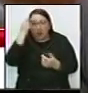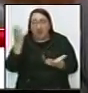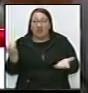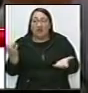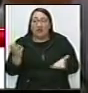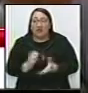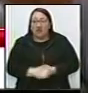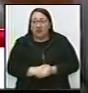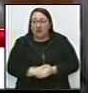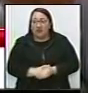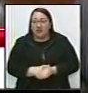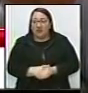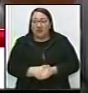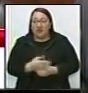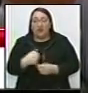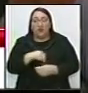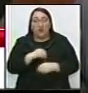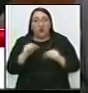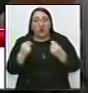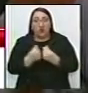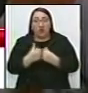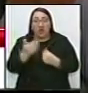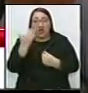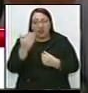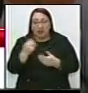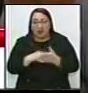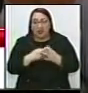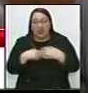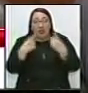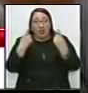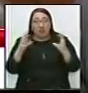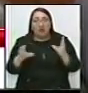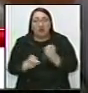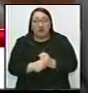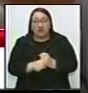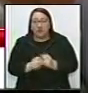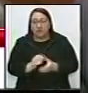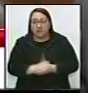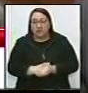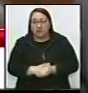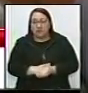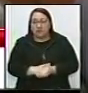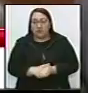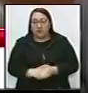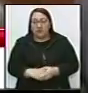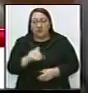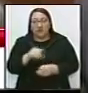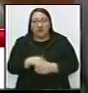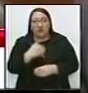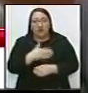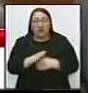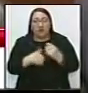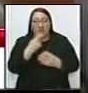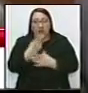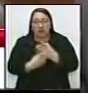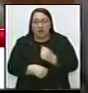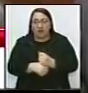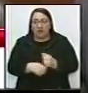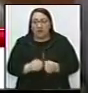Nuestra bancada, presidente, ha tomado la decisión de votar en favor de la